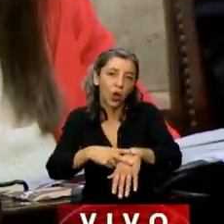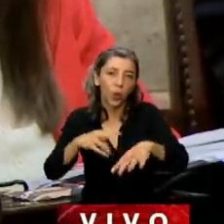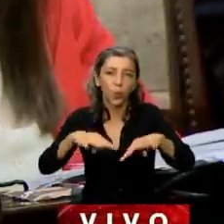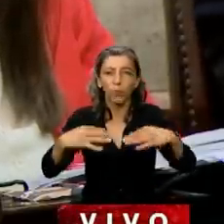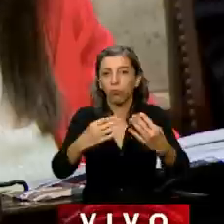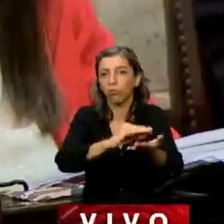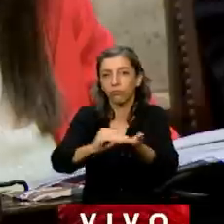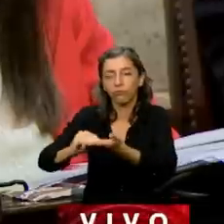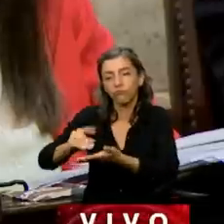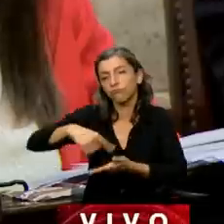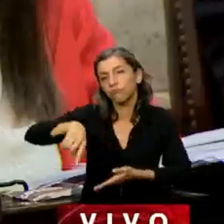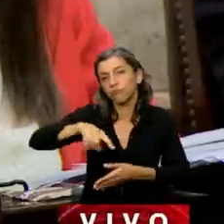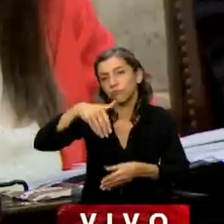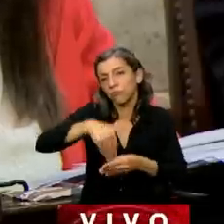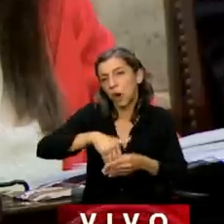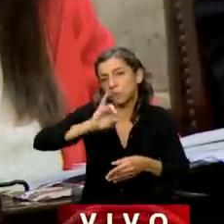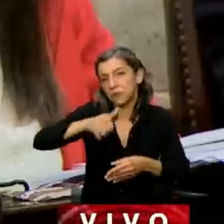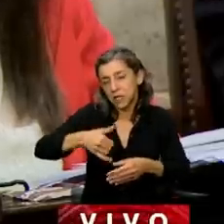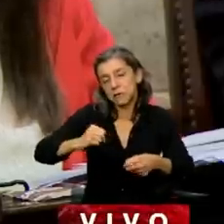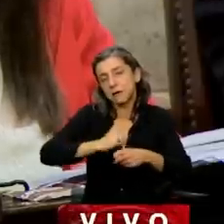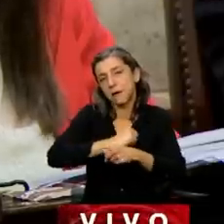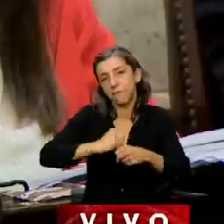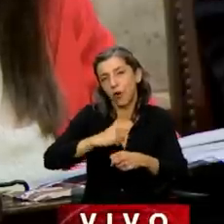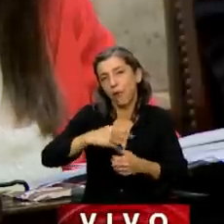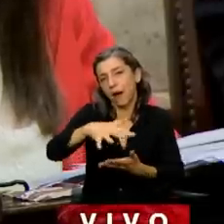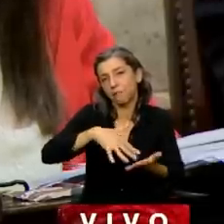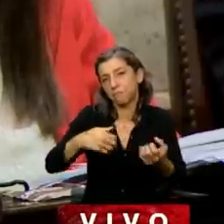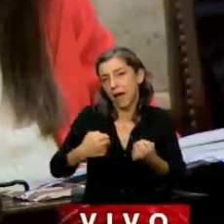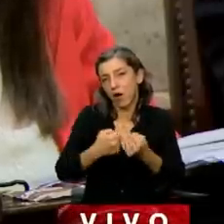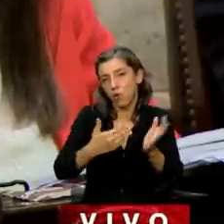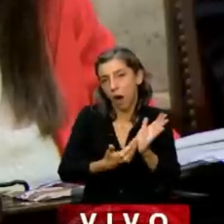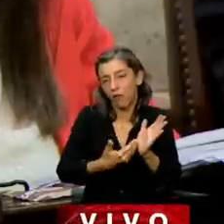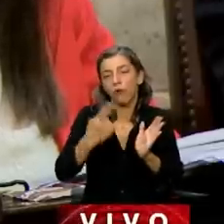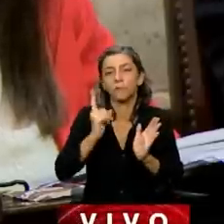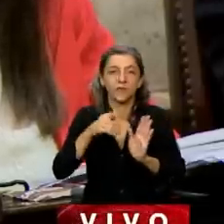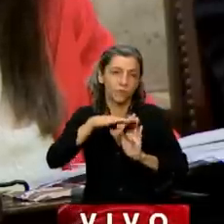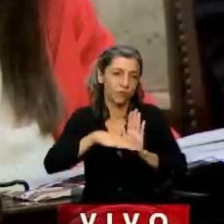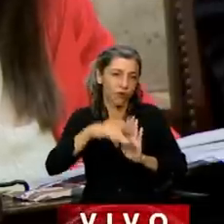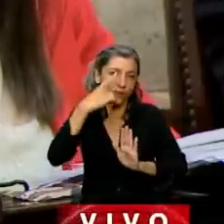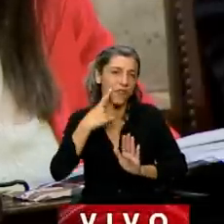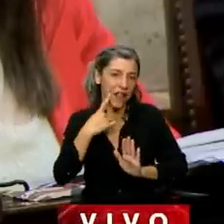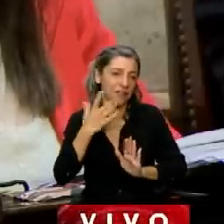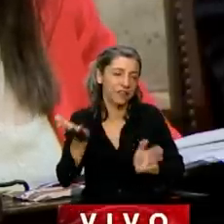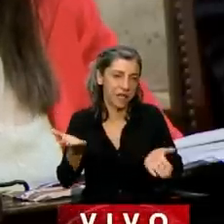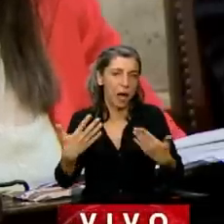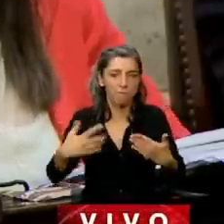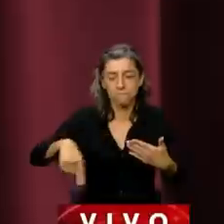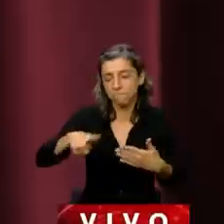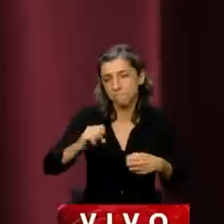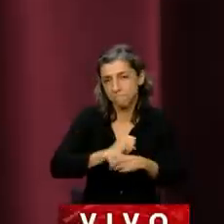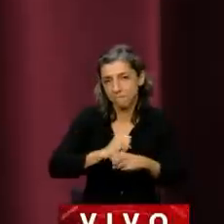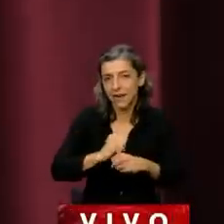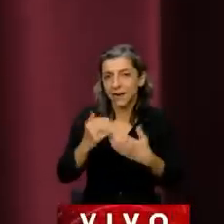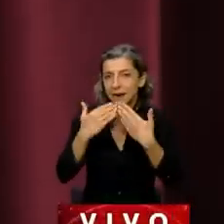que aprobemos este acuerdo que está en este orden del día y le demos sanción. Gracias, señora Presidenta.